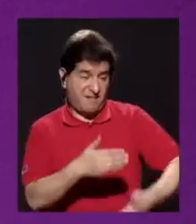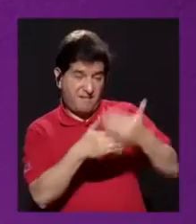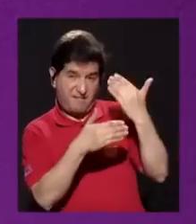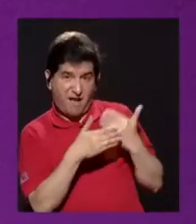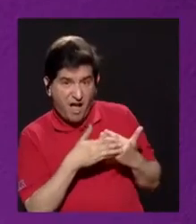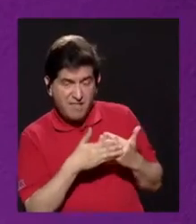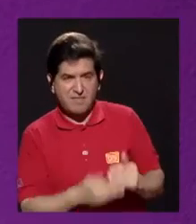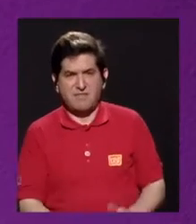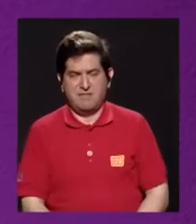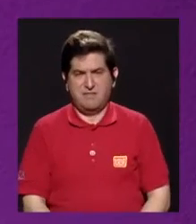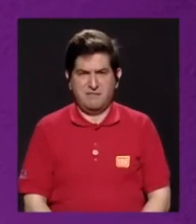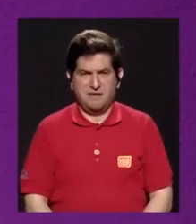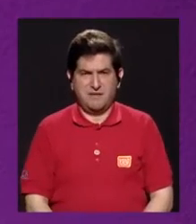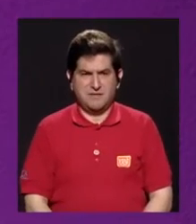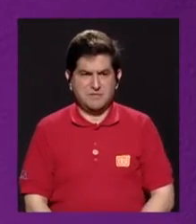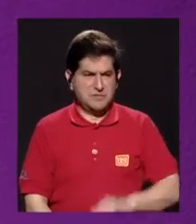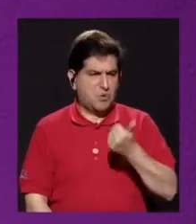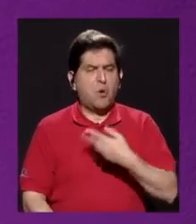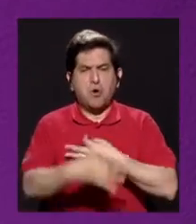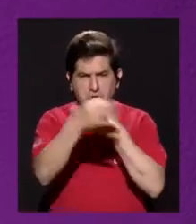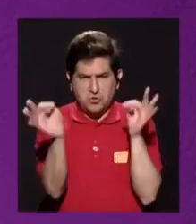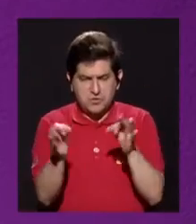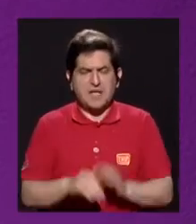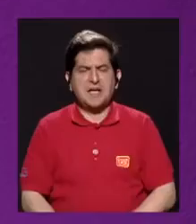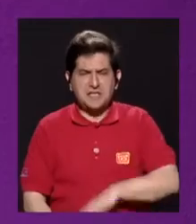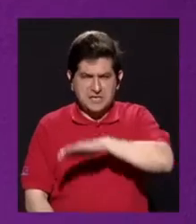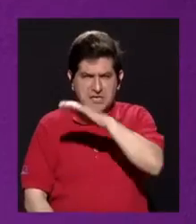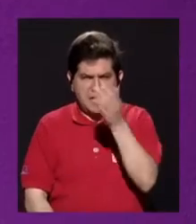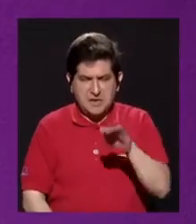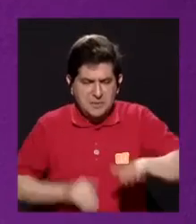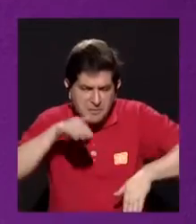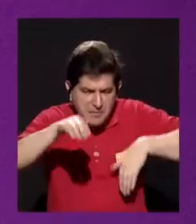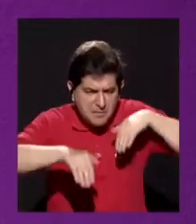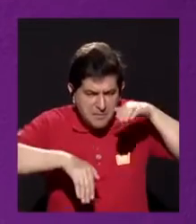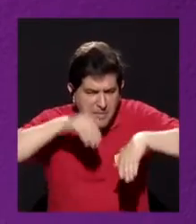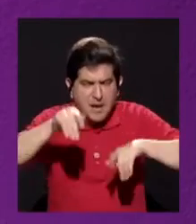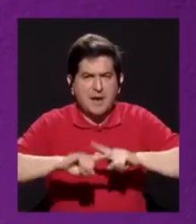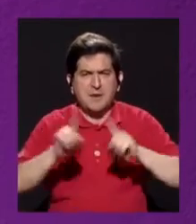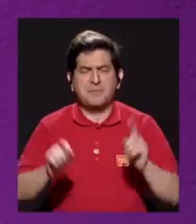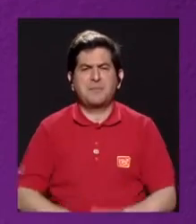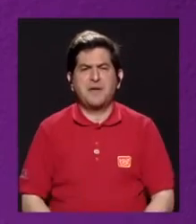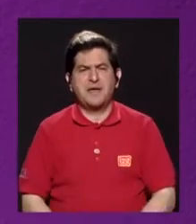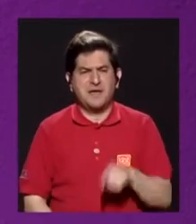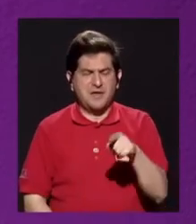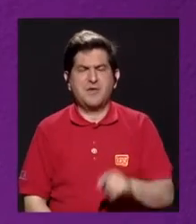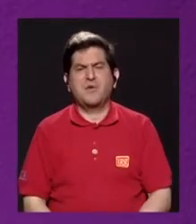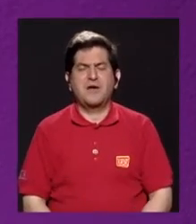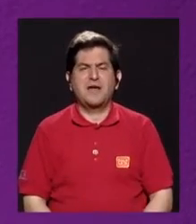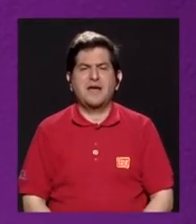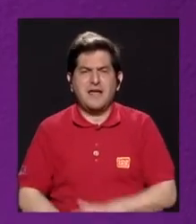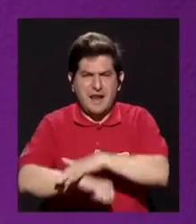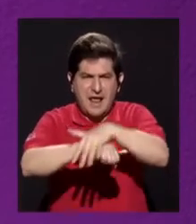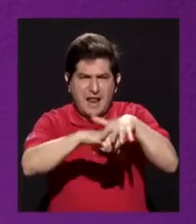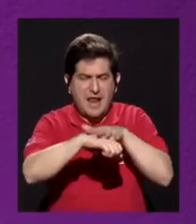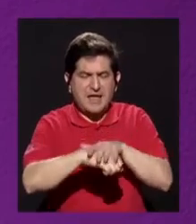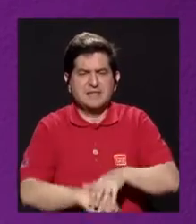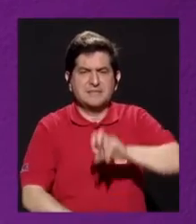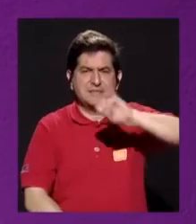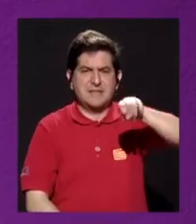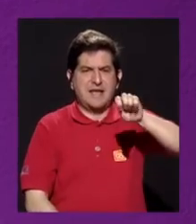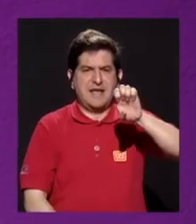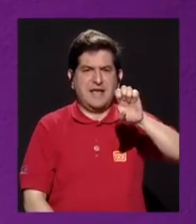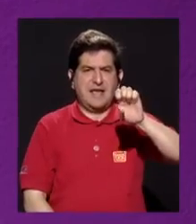Anteriormente habían hecho otro taller de aguas abiertas, pero era darle la vuelta a la isla Jesucita, que queda en